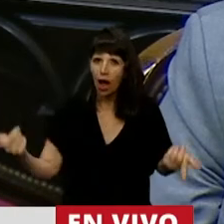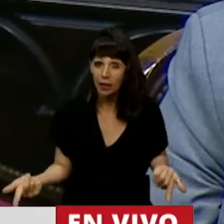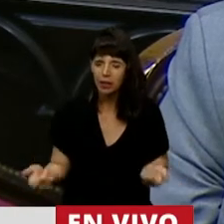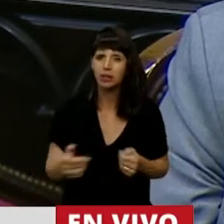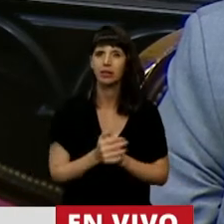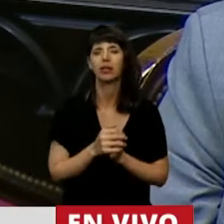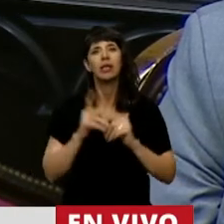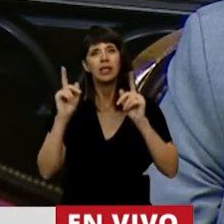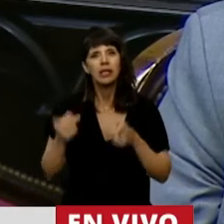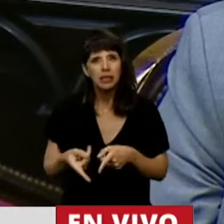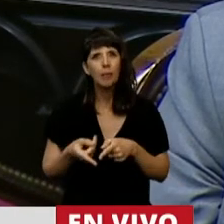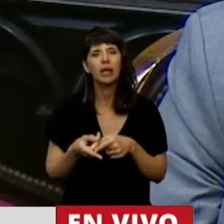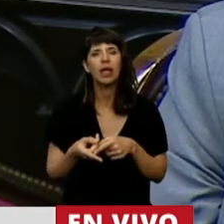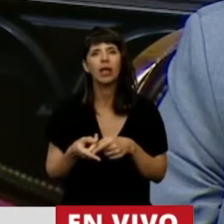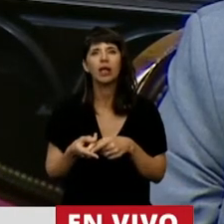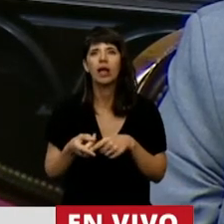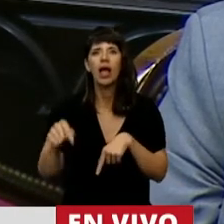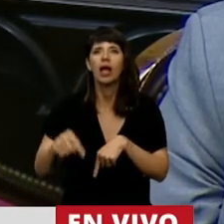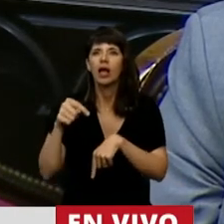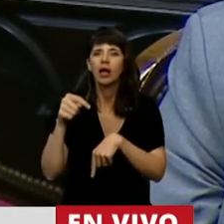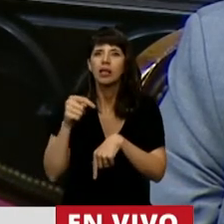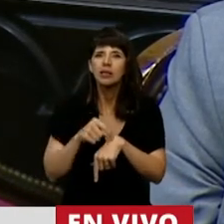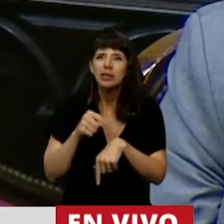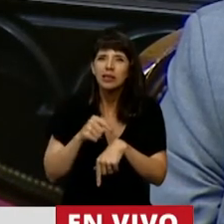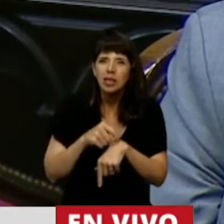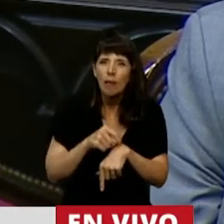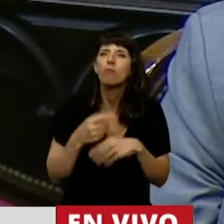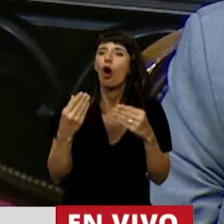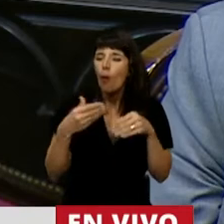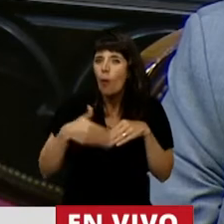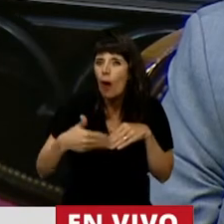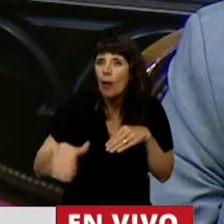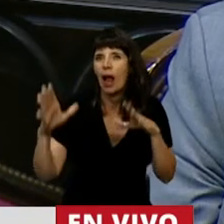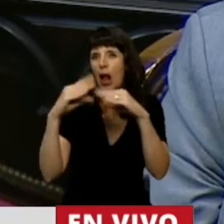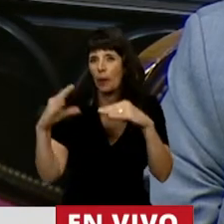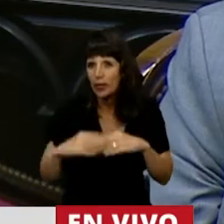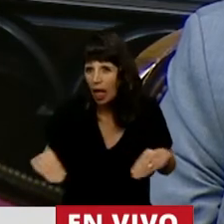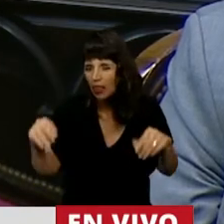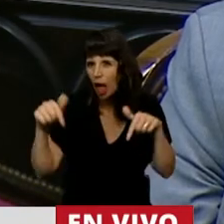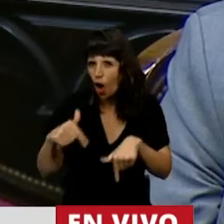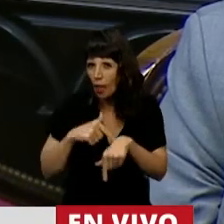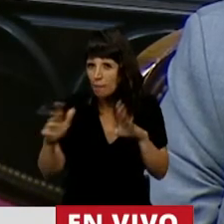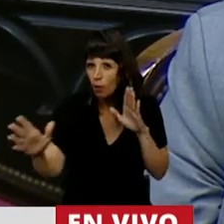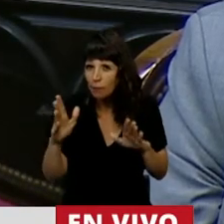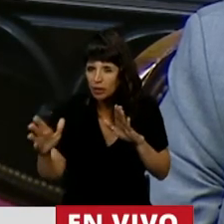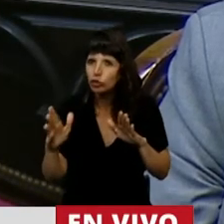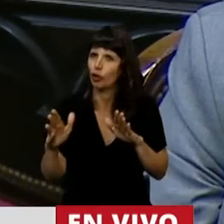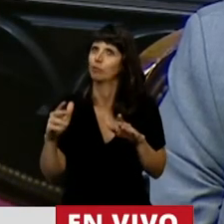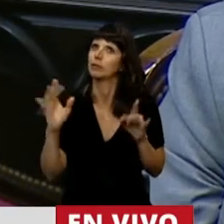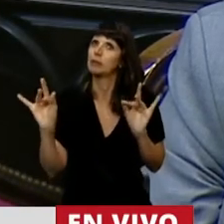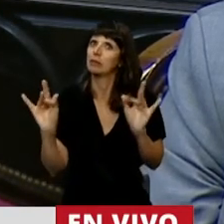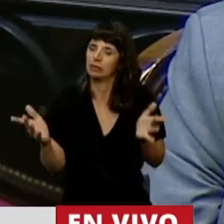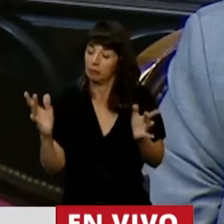tiempo, porque estamos en el tiempo de Adviento, cercano a la Navidad, cercano a un momento muy especial, no solamente para